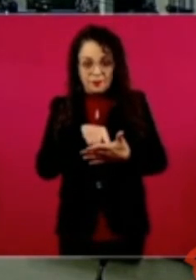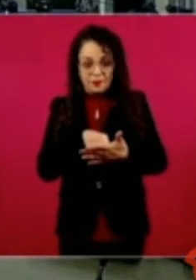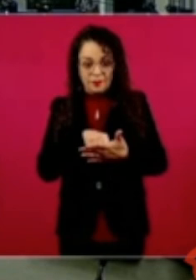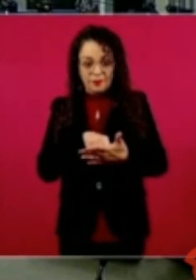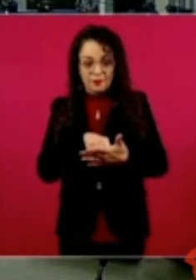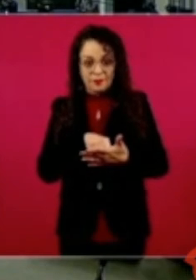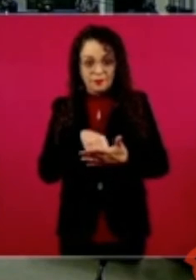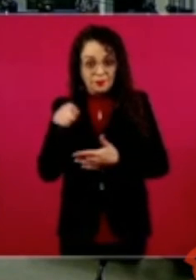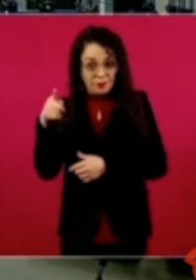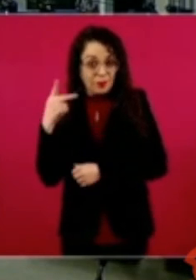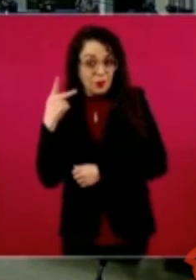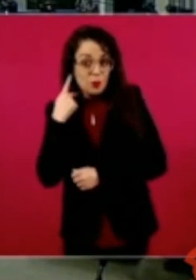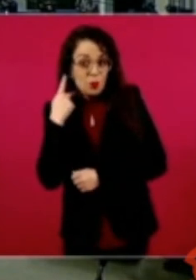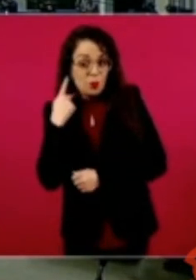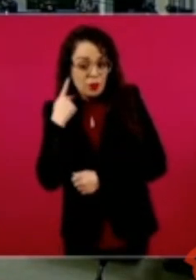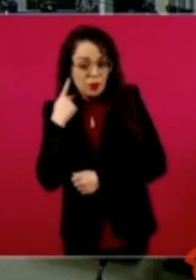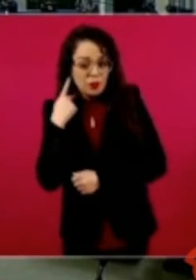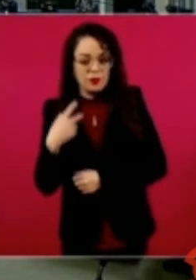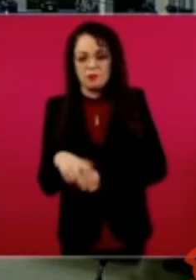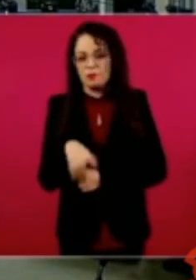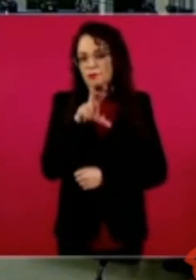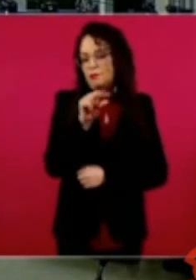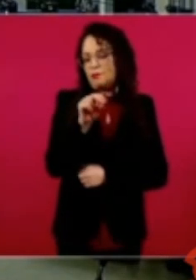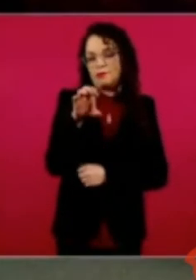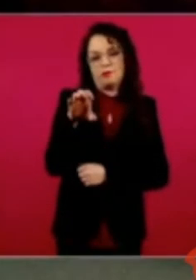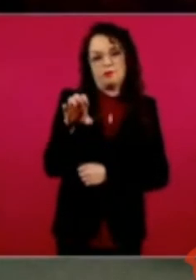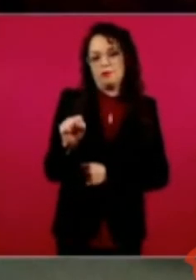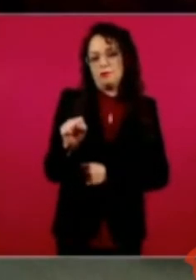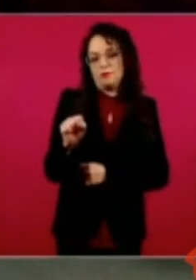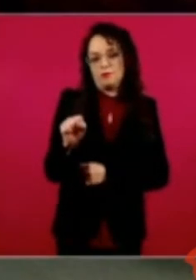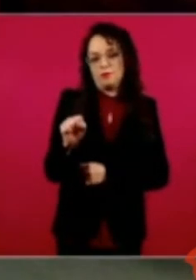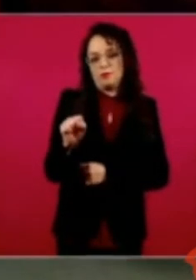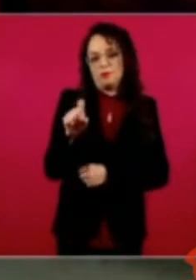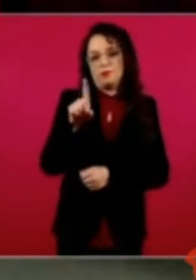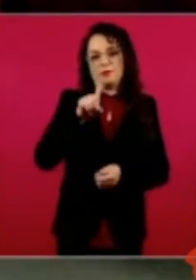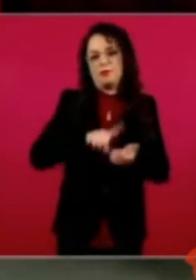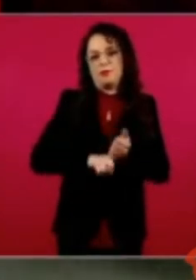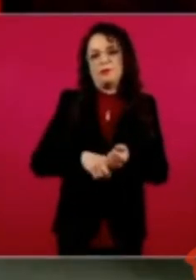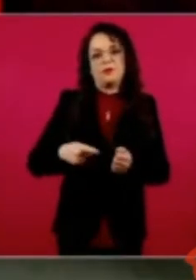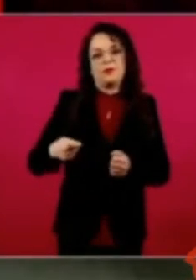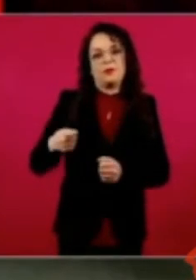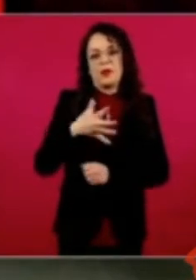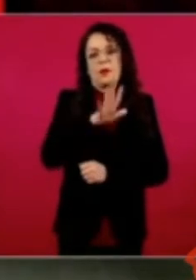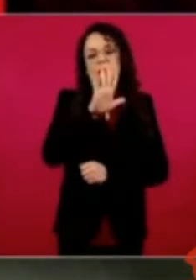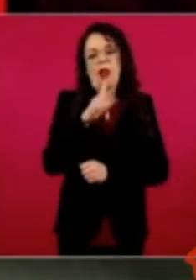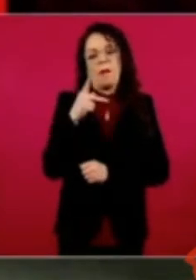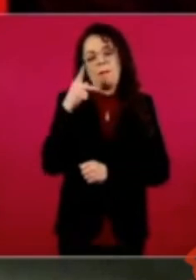pedagogía, o sea, es academia.